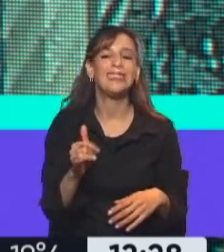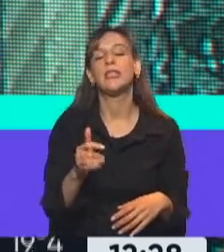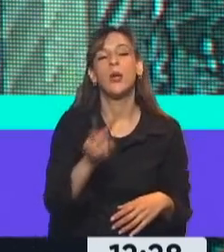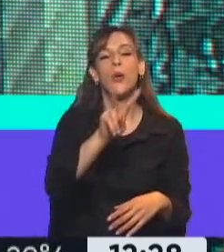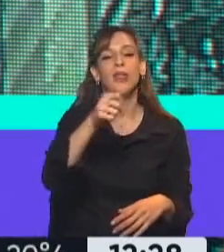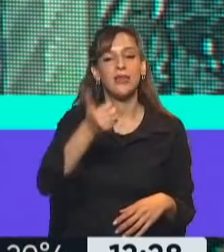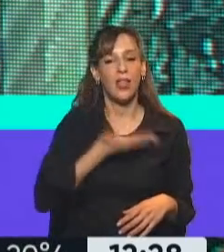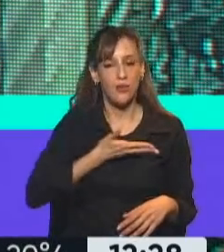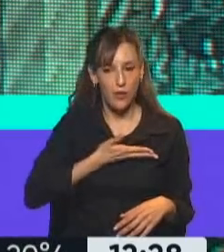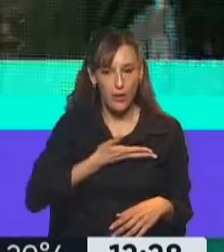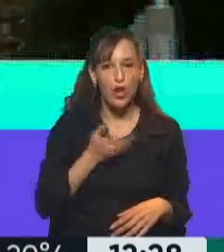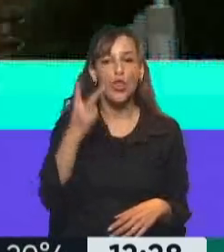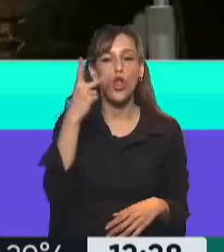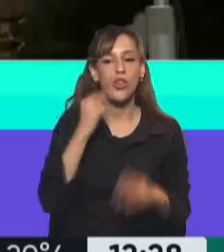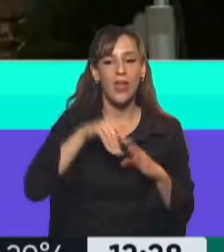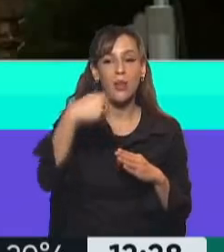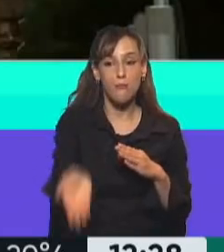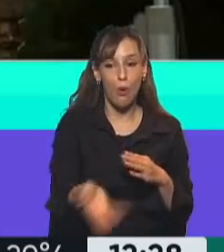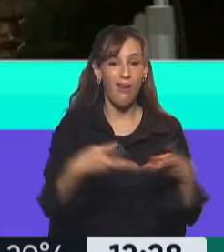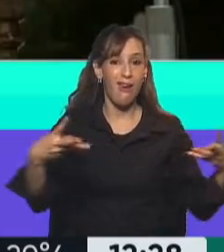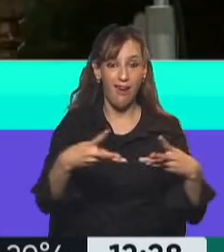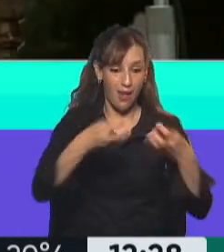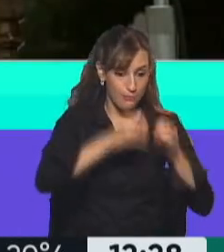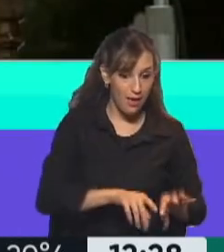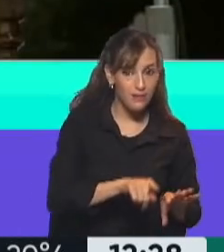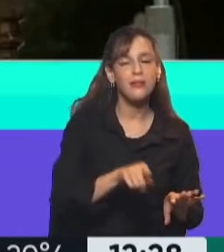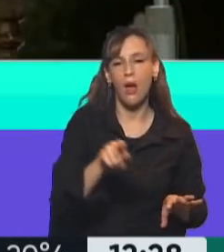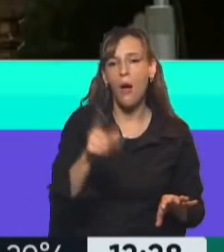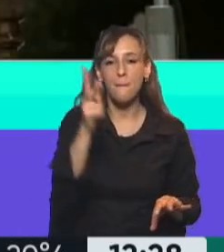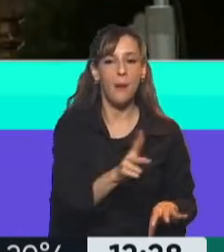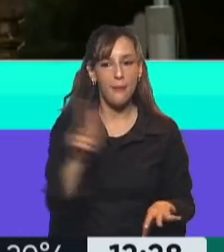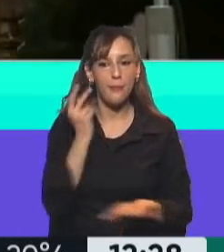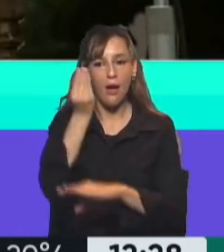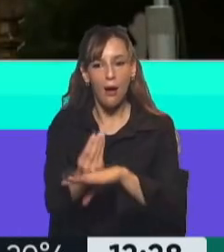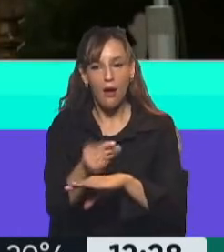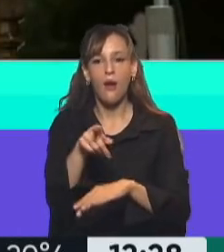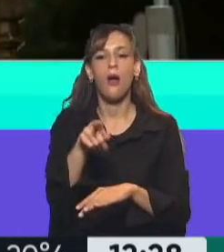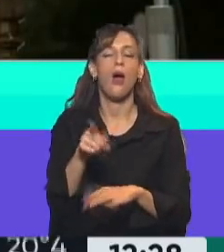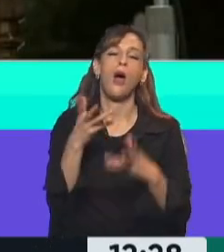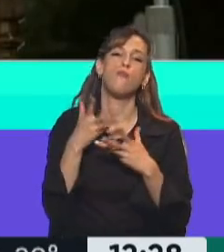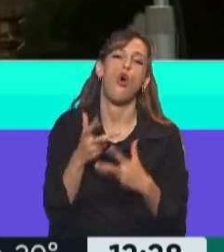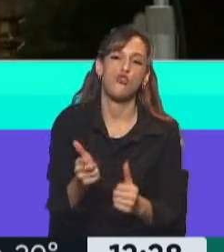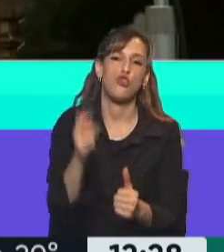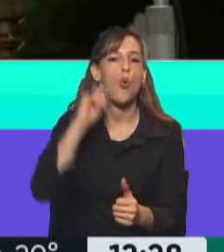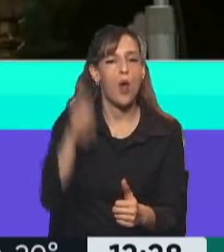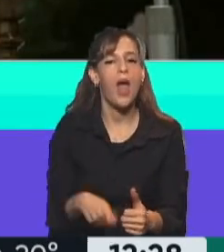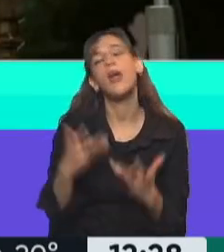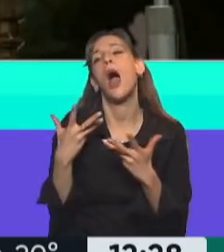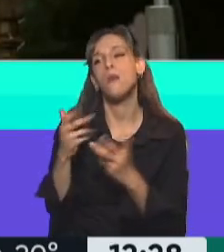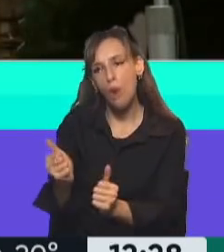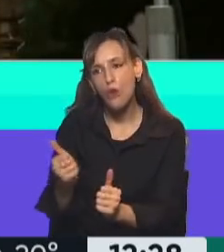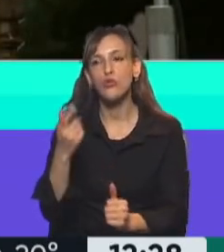de febrero, 2 días después de que empezó el conflicto, y ha brindado el Papa Francisco un apoyo importante a Ucrania, pero en términos